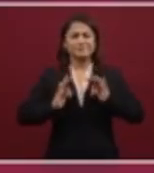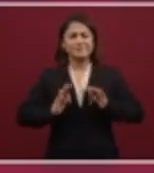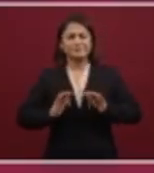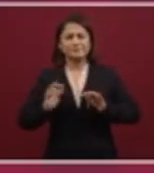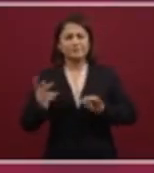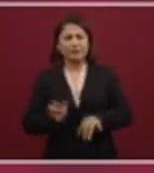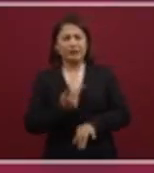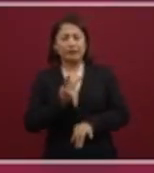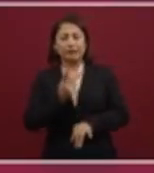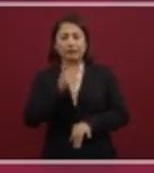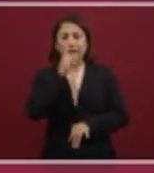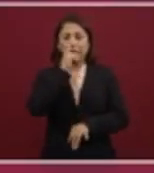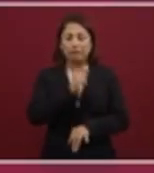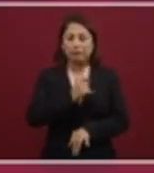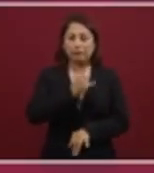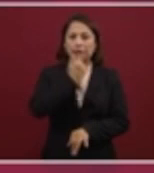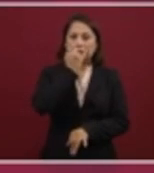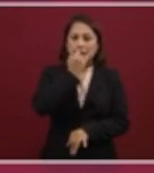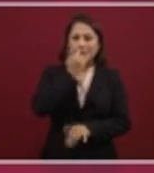con todo respeto,